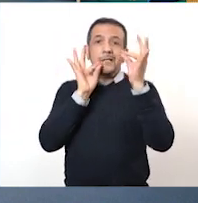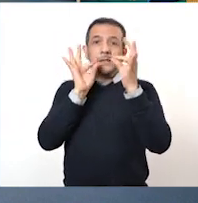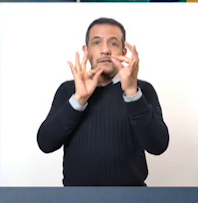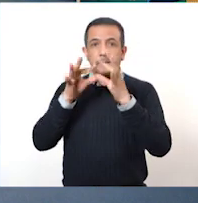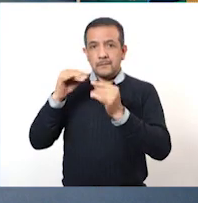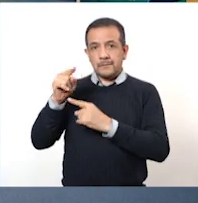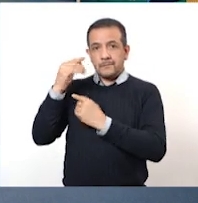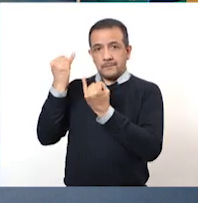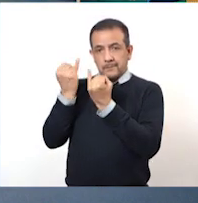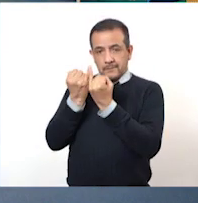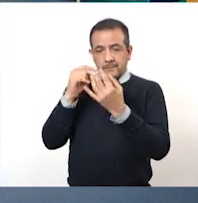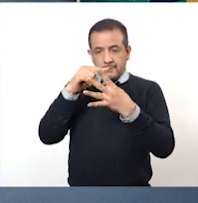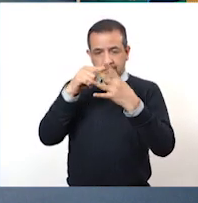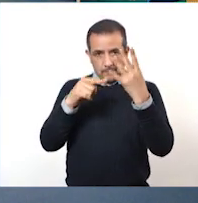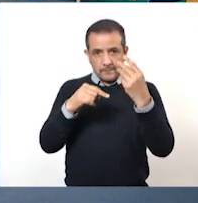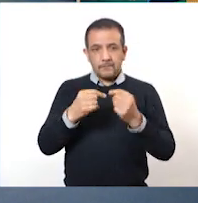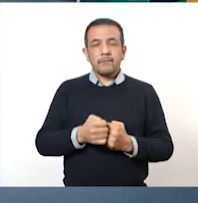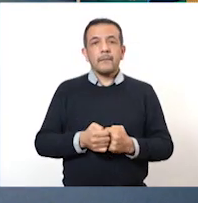¿Okay? Bien.